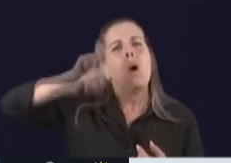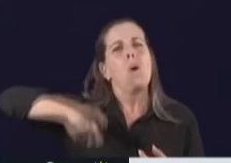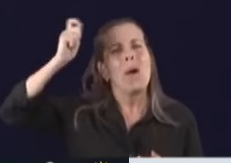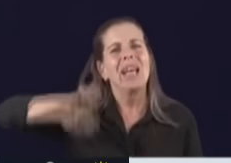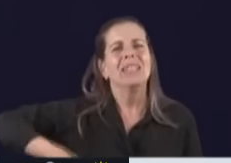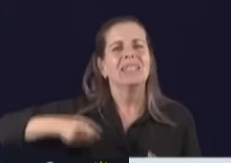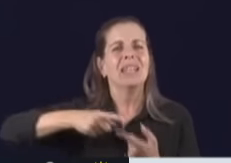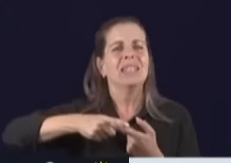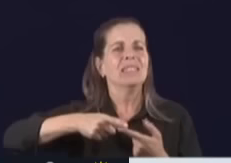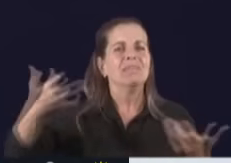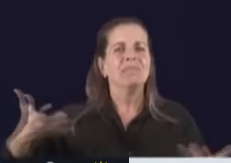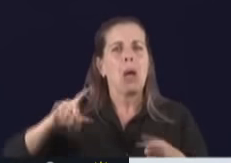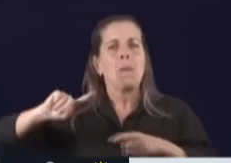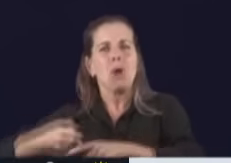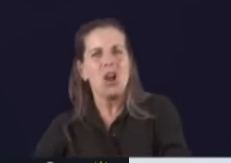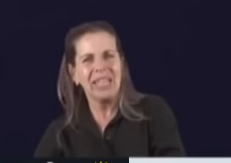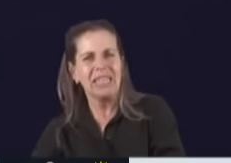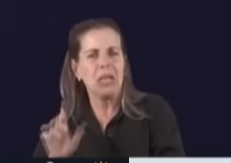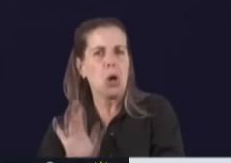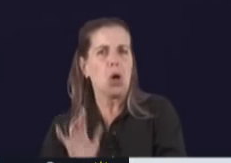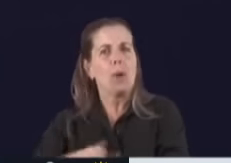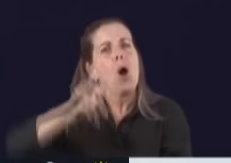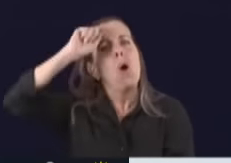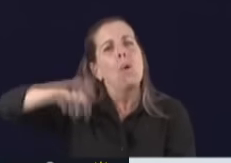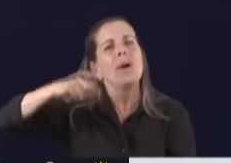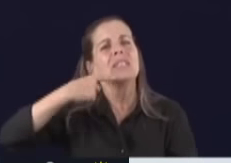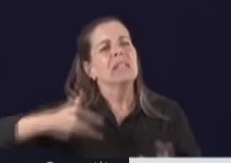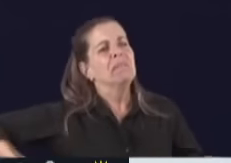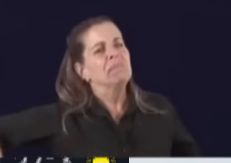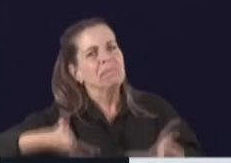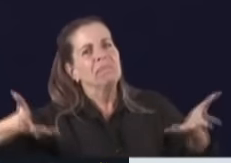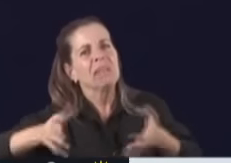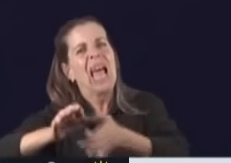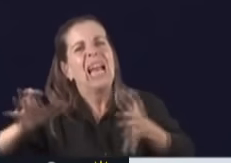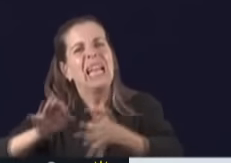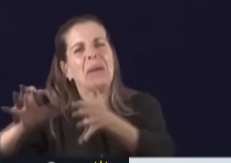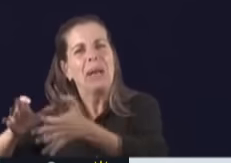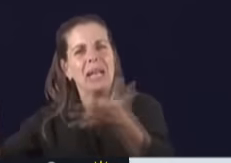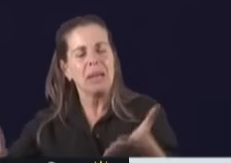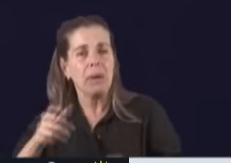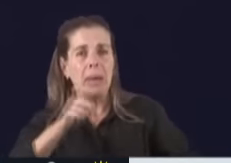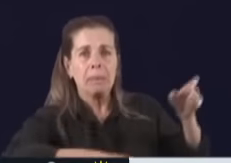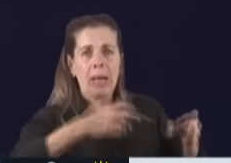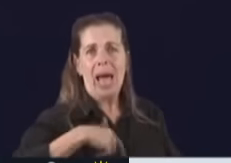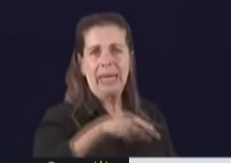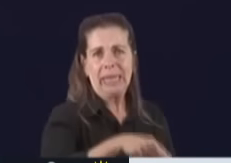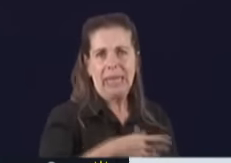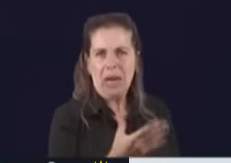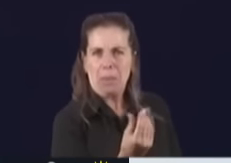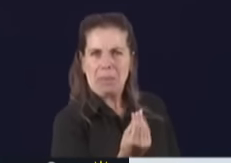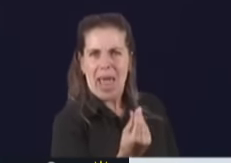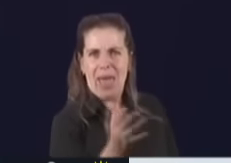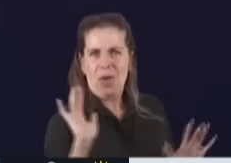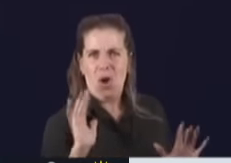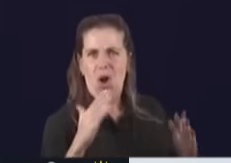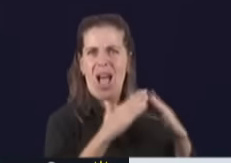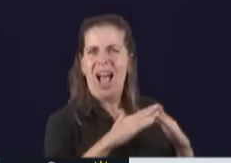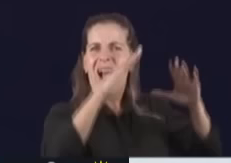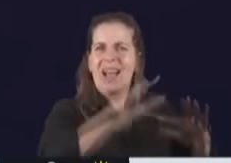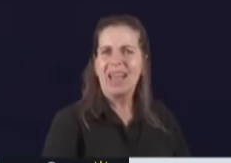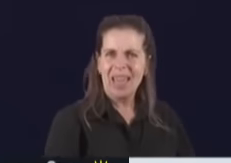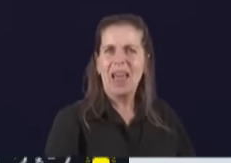Los delincuentes caminaban libres por las calles, mientras los argentinos de bien se veían obligados a encerrarse tras las rejas en sus